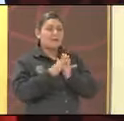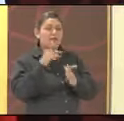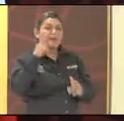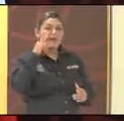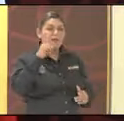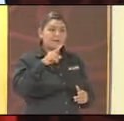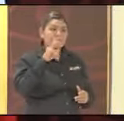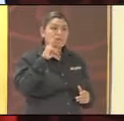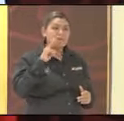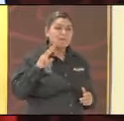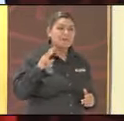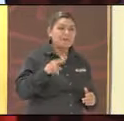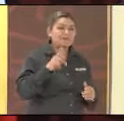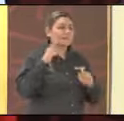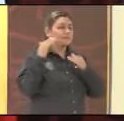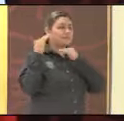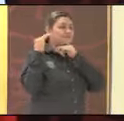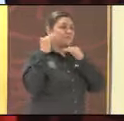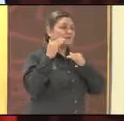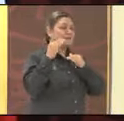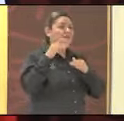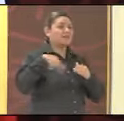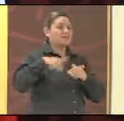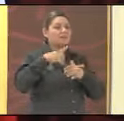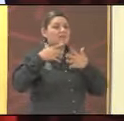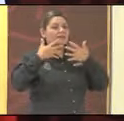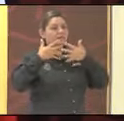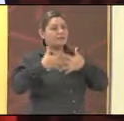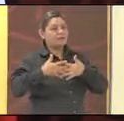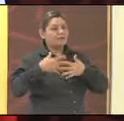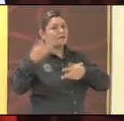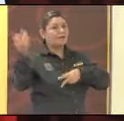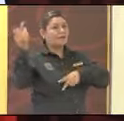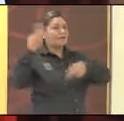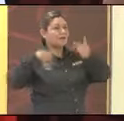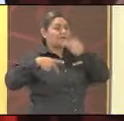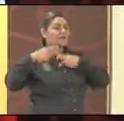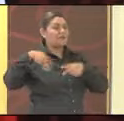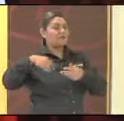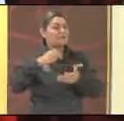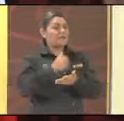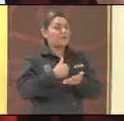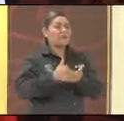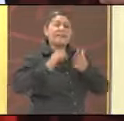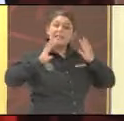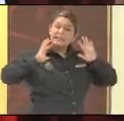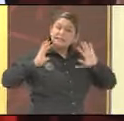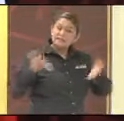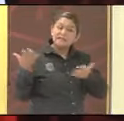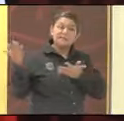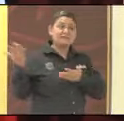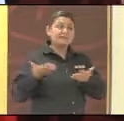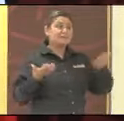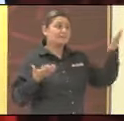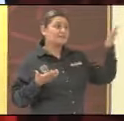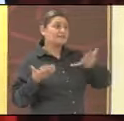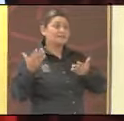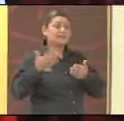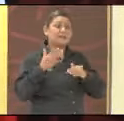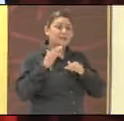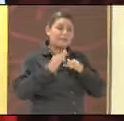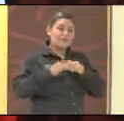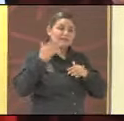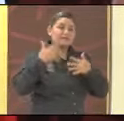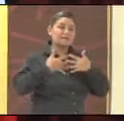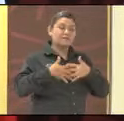ese nivel y a ese estándar de las empresas que vienen a nuestro municipio, que ya están llegando, más muchas más que van a llegar.